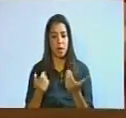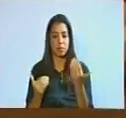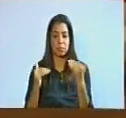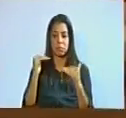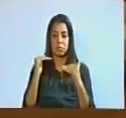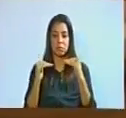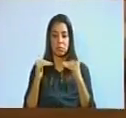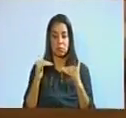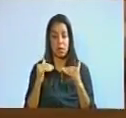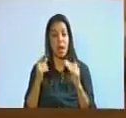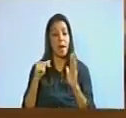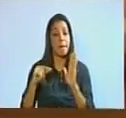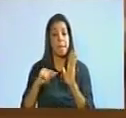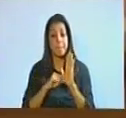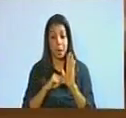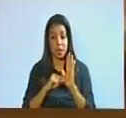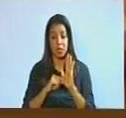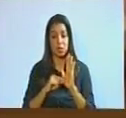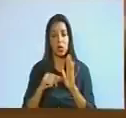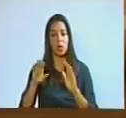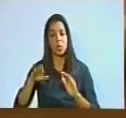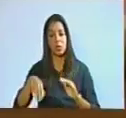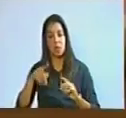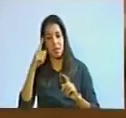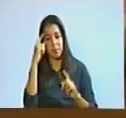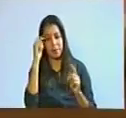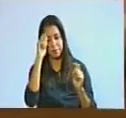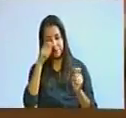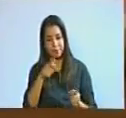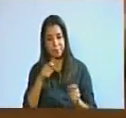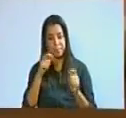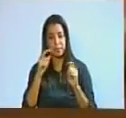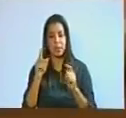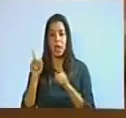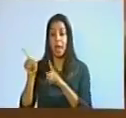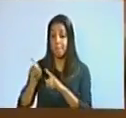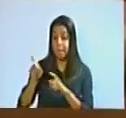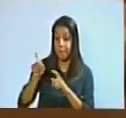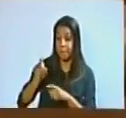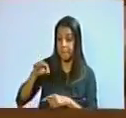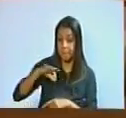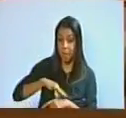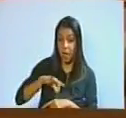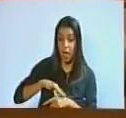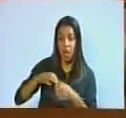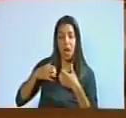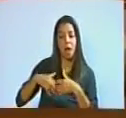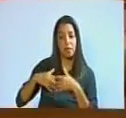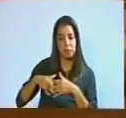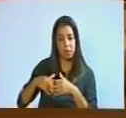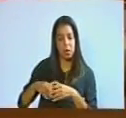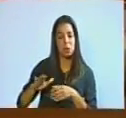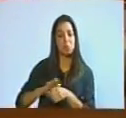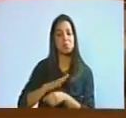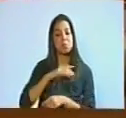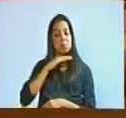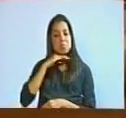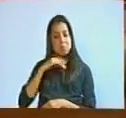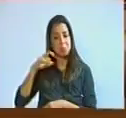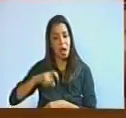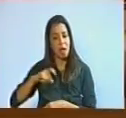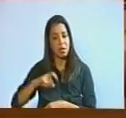estabilidad de precios y el reconocimiento de las ganancias necesarias para el cumplimiento de